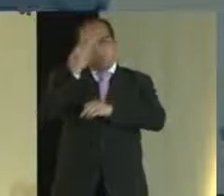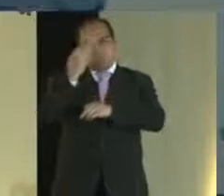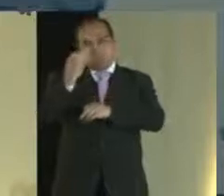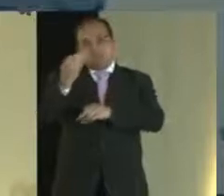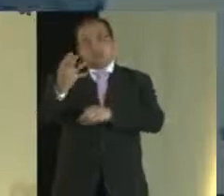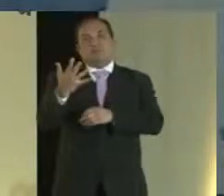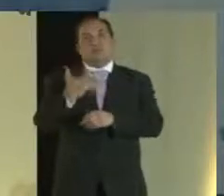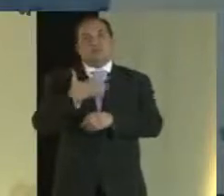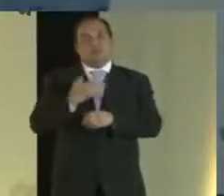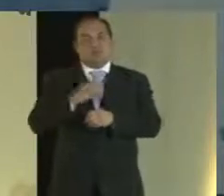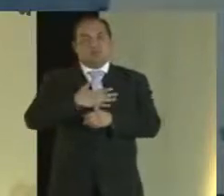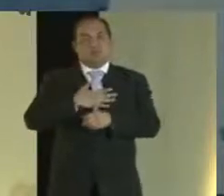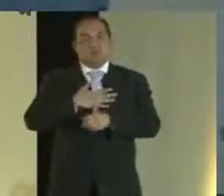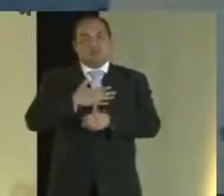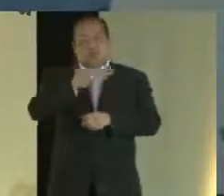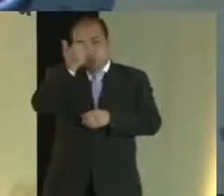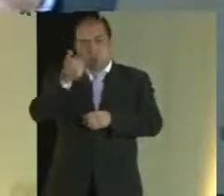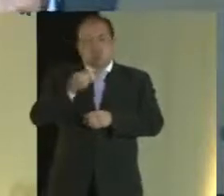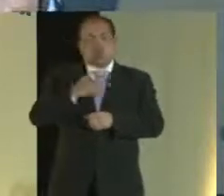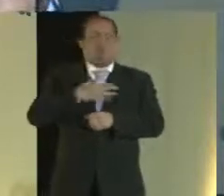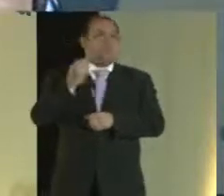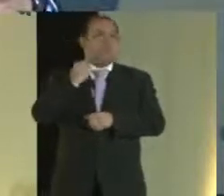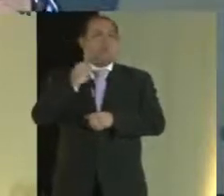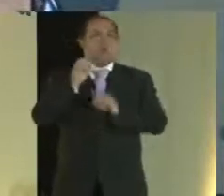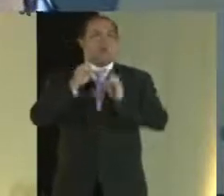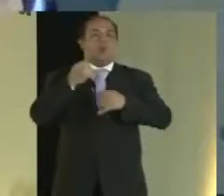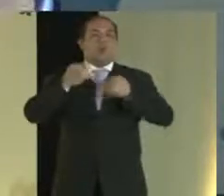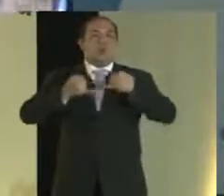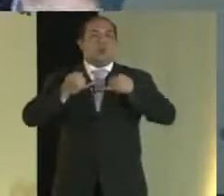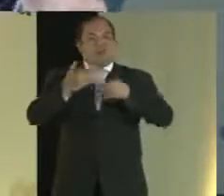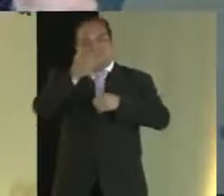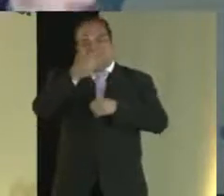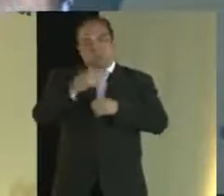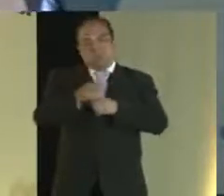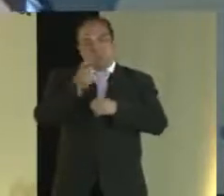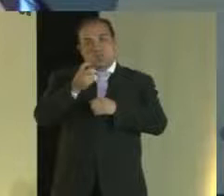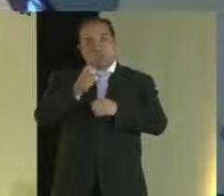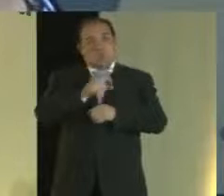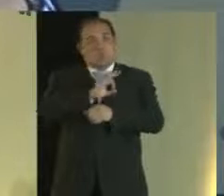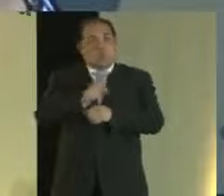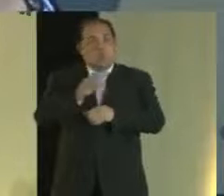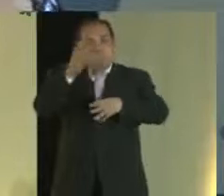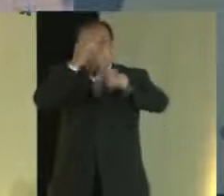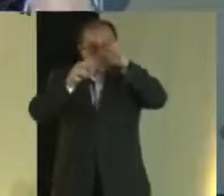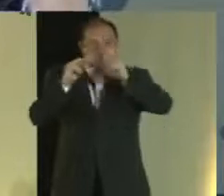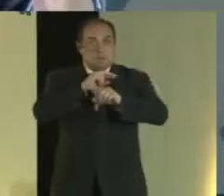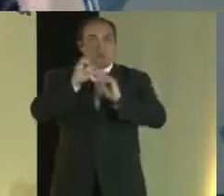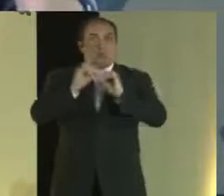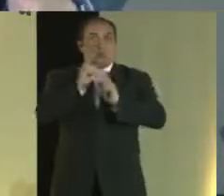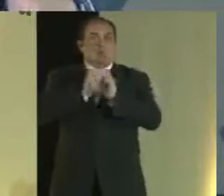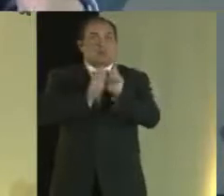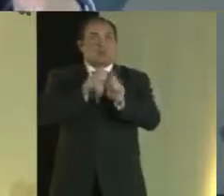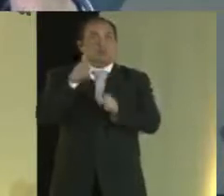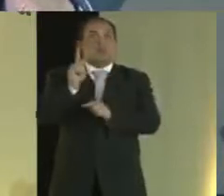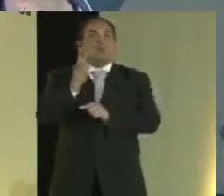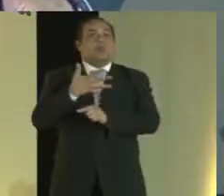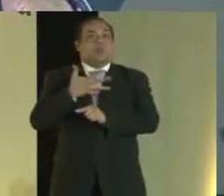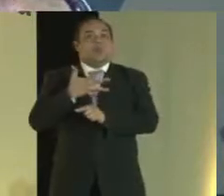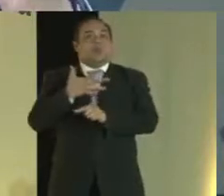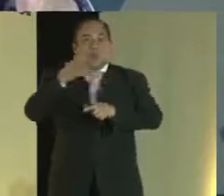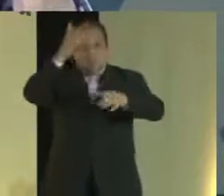sé, porque nunca he sido un juez ni soy abogado, si esto puede ser un aprendizaje muy rápido o muy lento, pero va a haber un